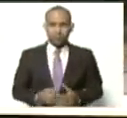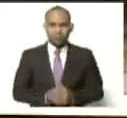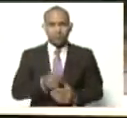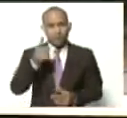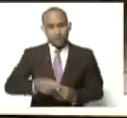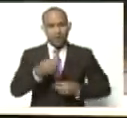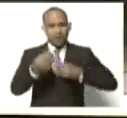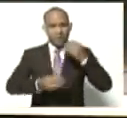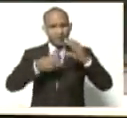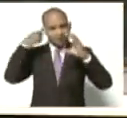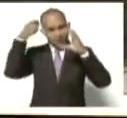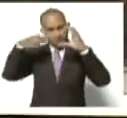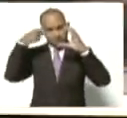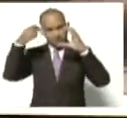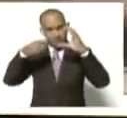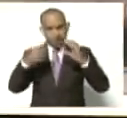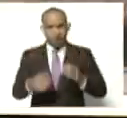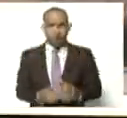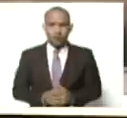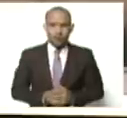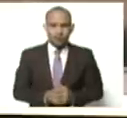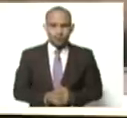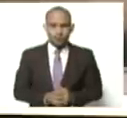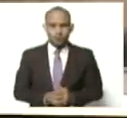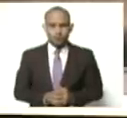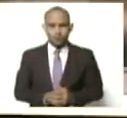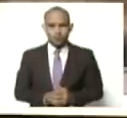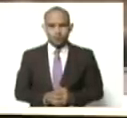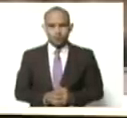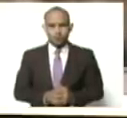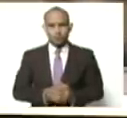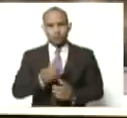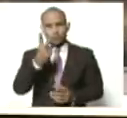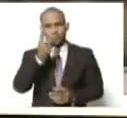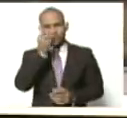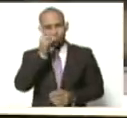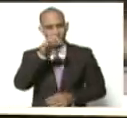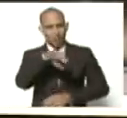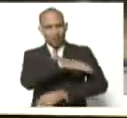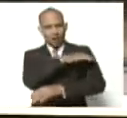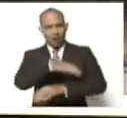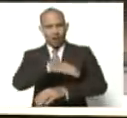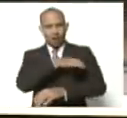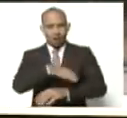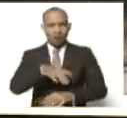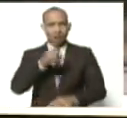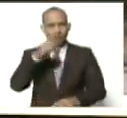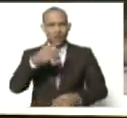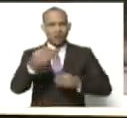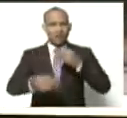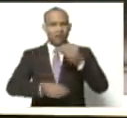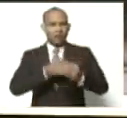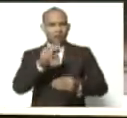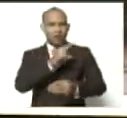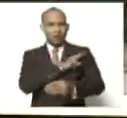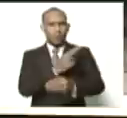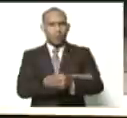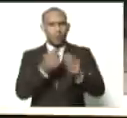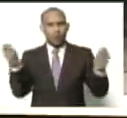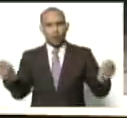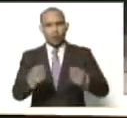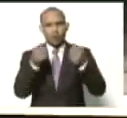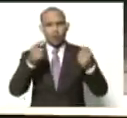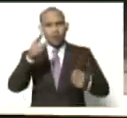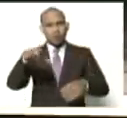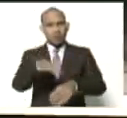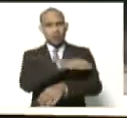todavía. Omar Acedo y Chuchú no han hecho el video del poder popular, porque esa